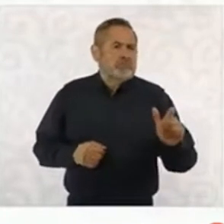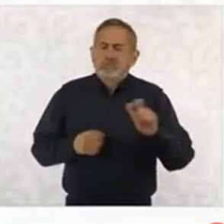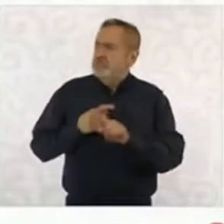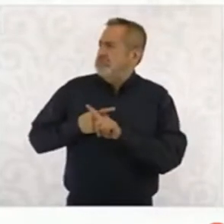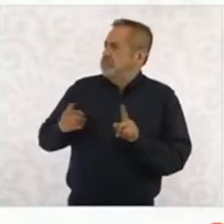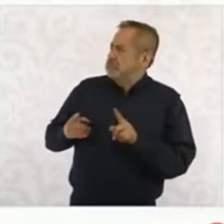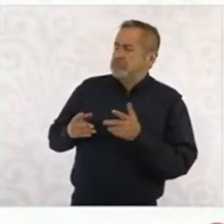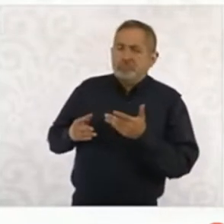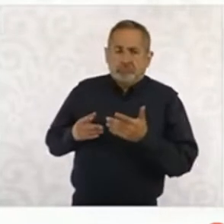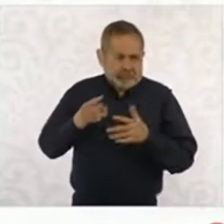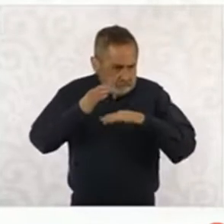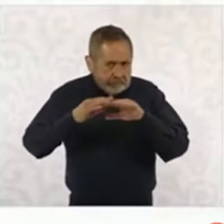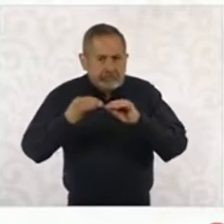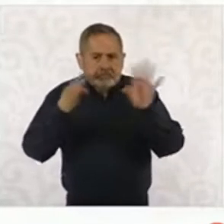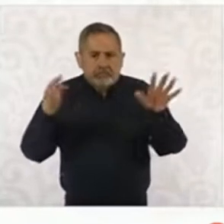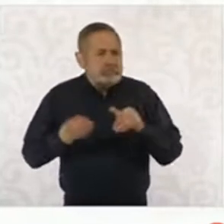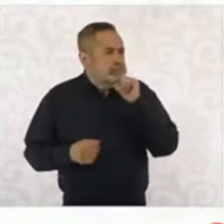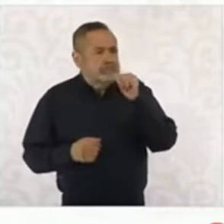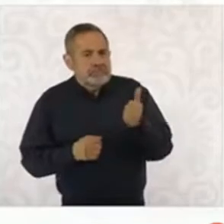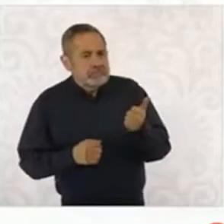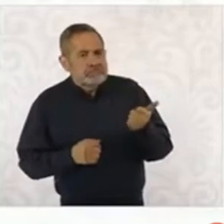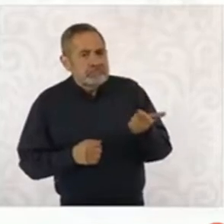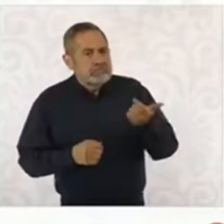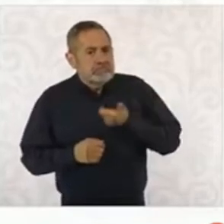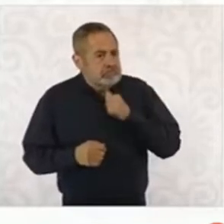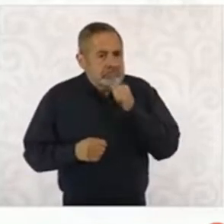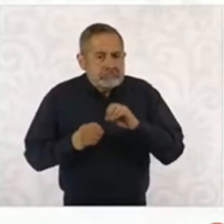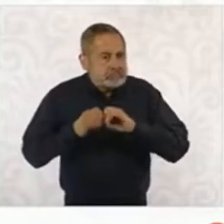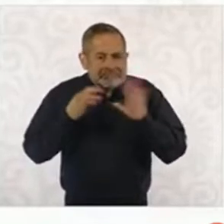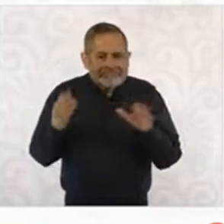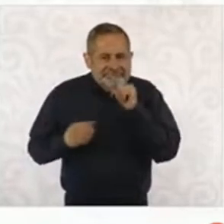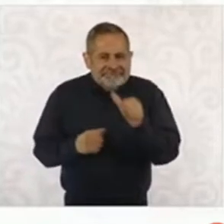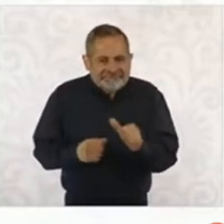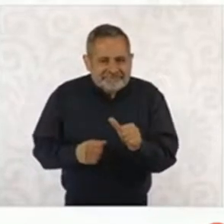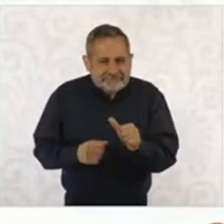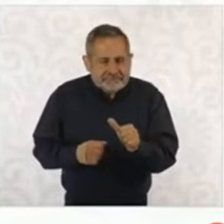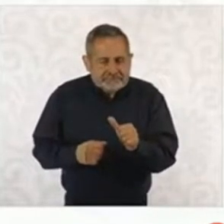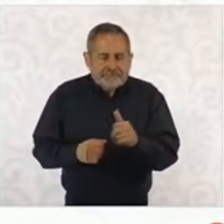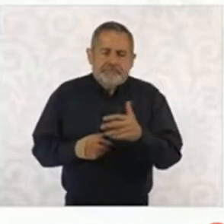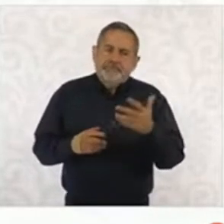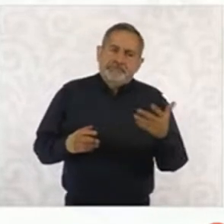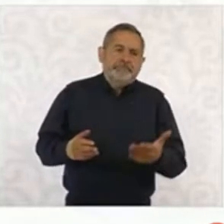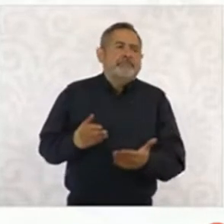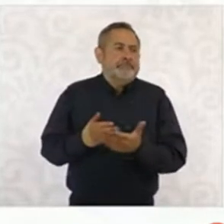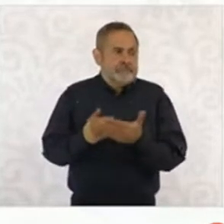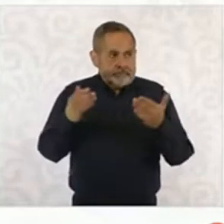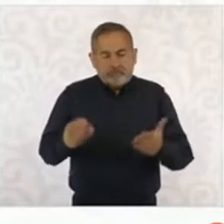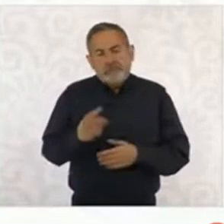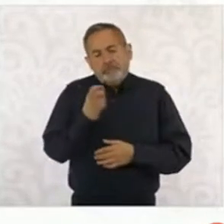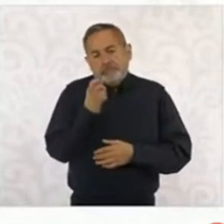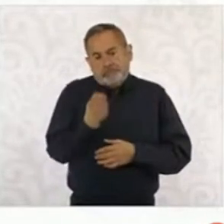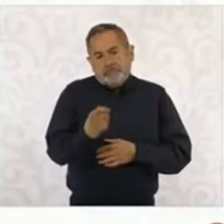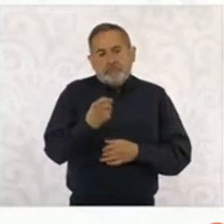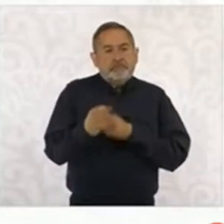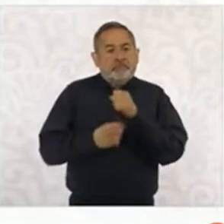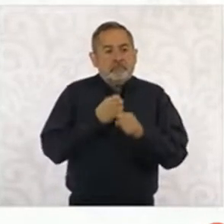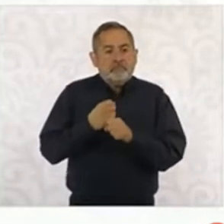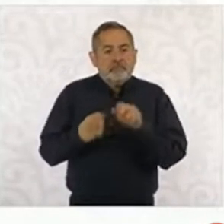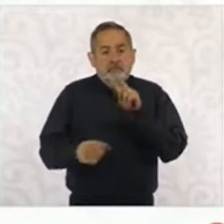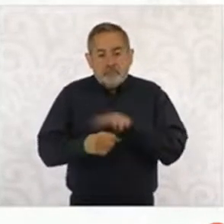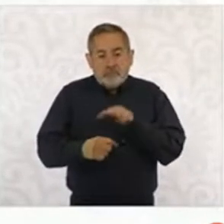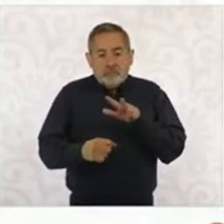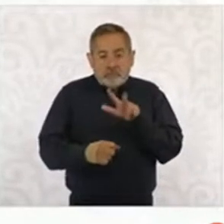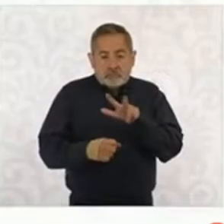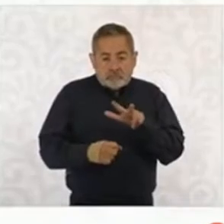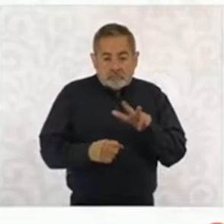ejercicios y hacer las cuentas claras. Entonces, la situación actual que tenemos ahora es que en 2018 y